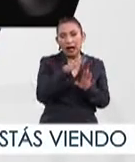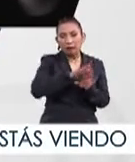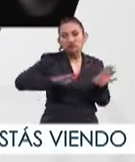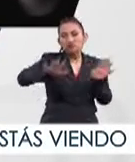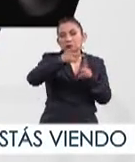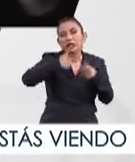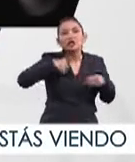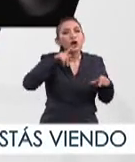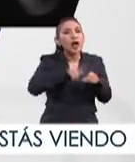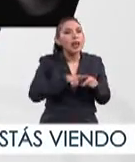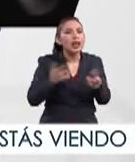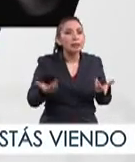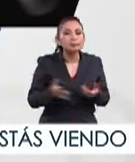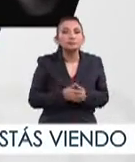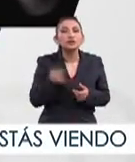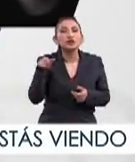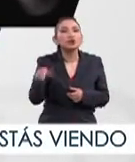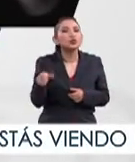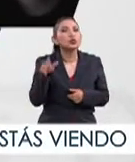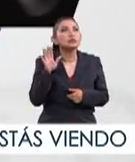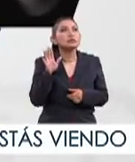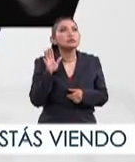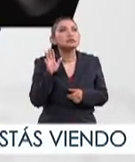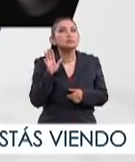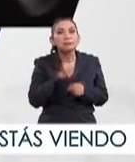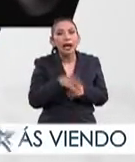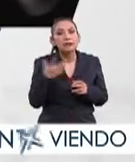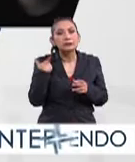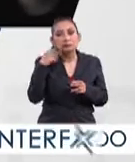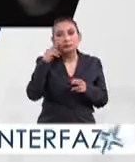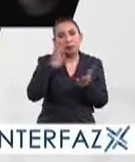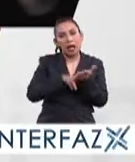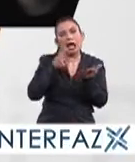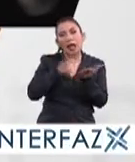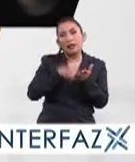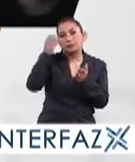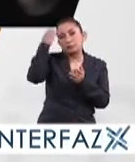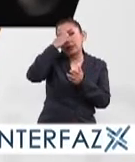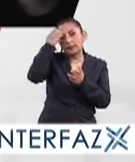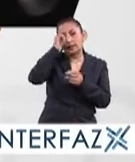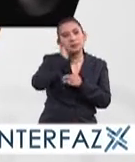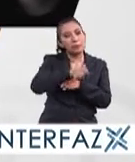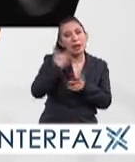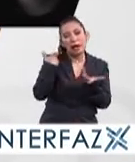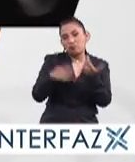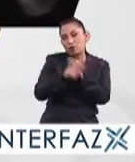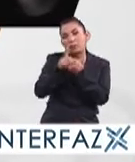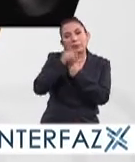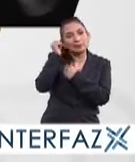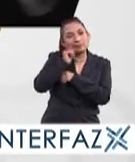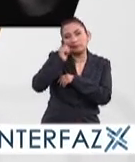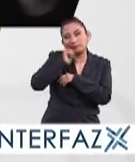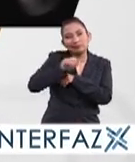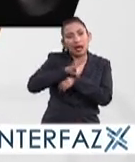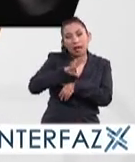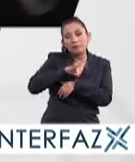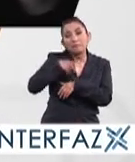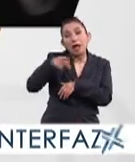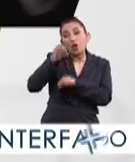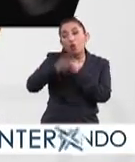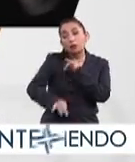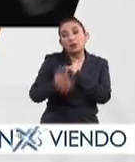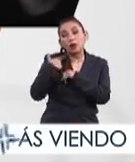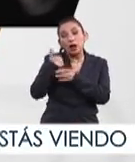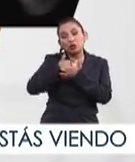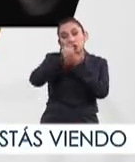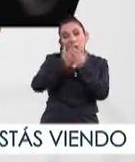terreno personal, ¿qué fue lo que más apreciaste de esta experiencia? Siempre hay obstáculos, como bien nos decías, pero al final pues